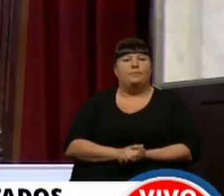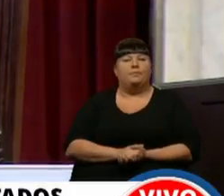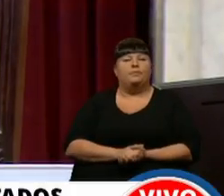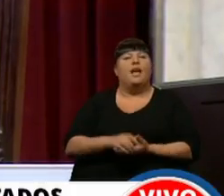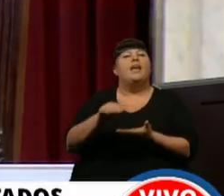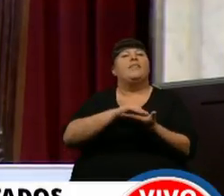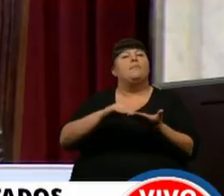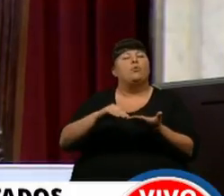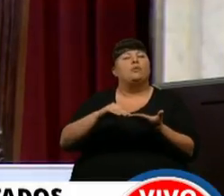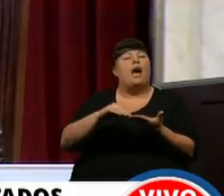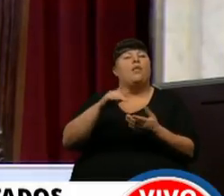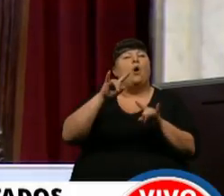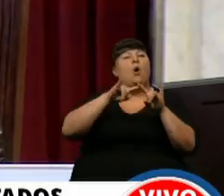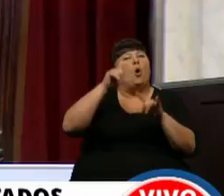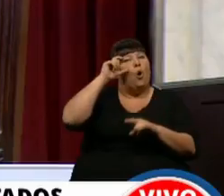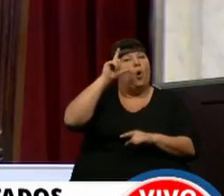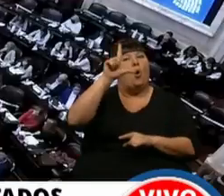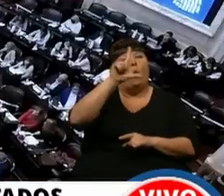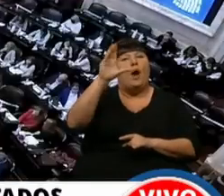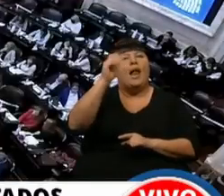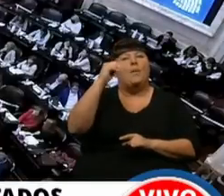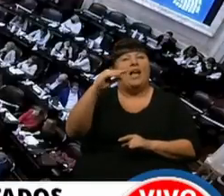diputado ricardo wellbach